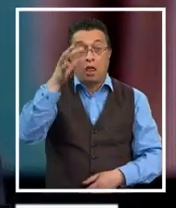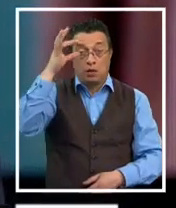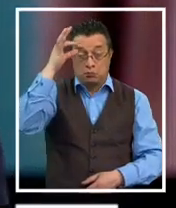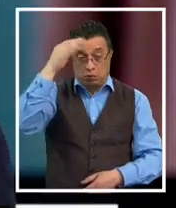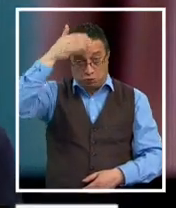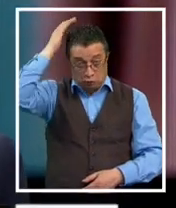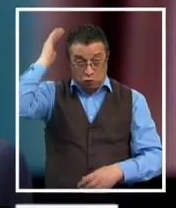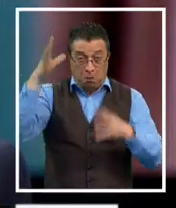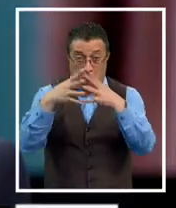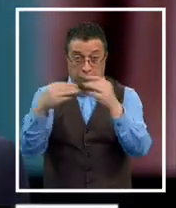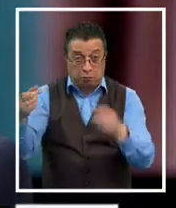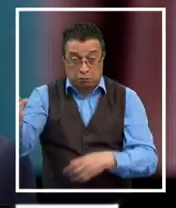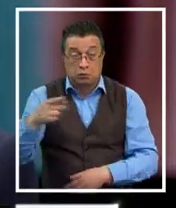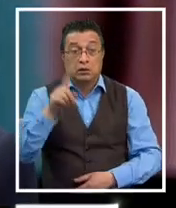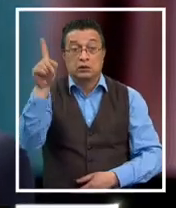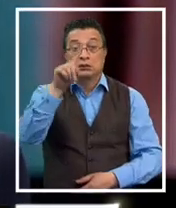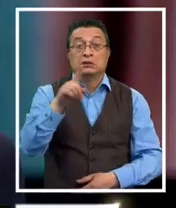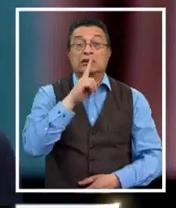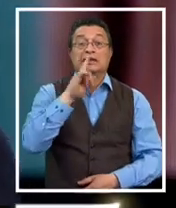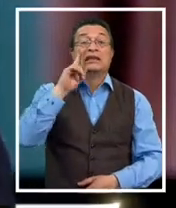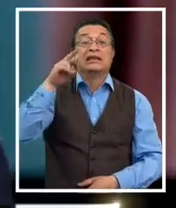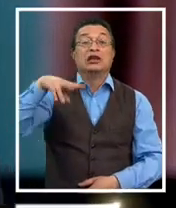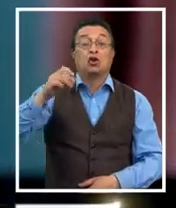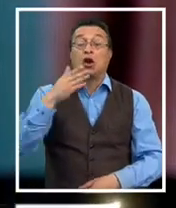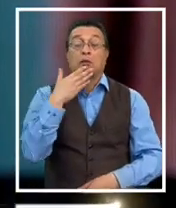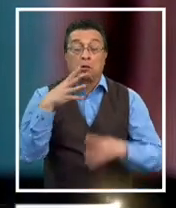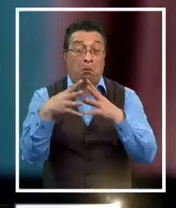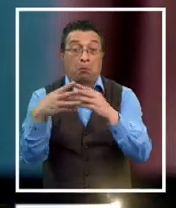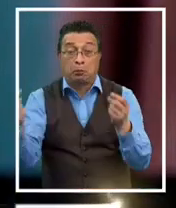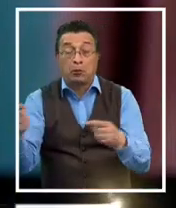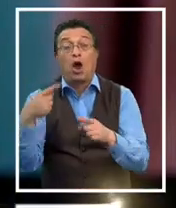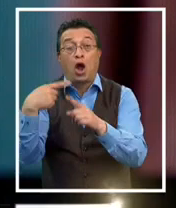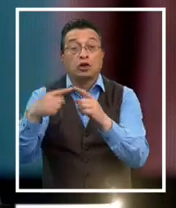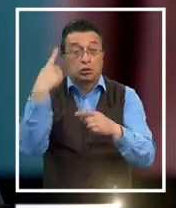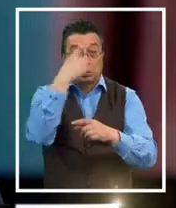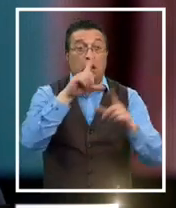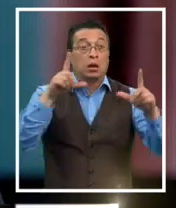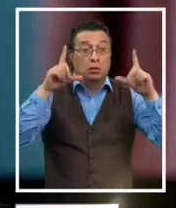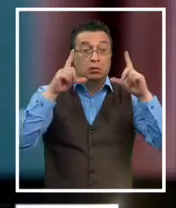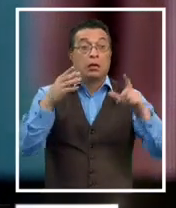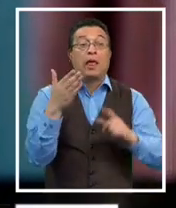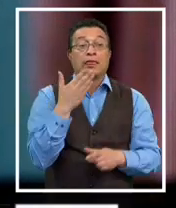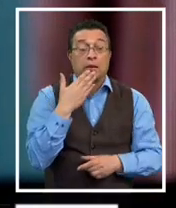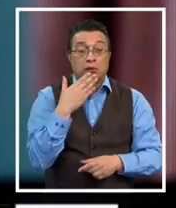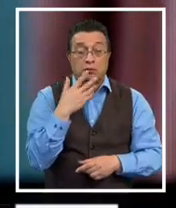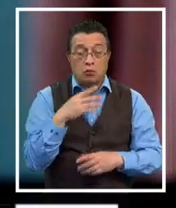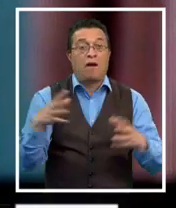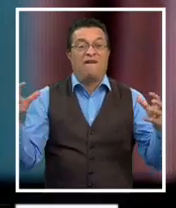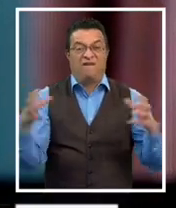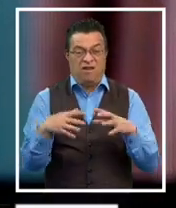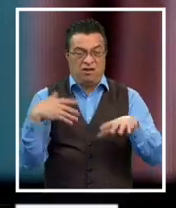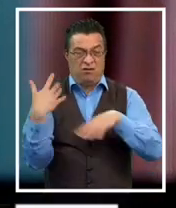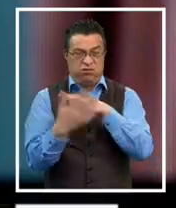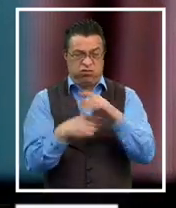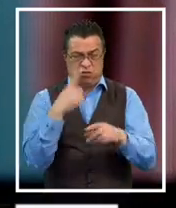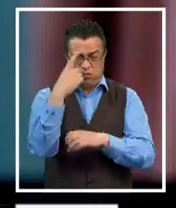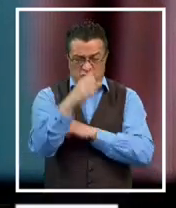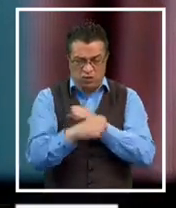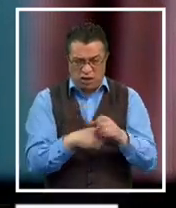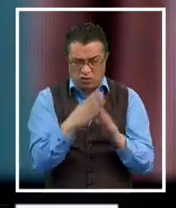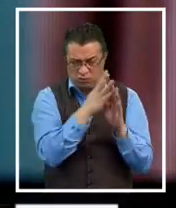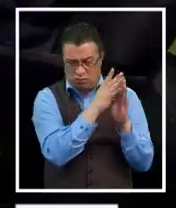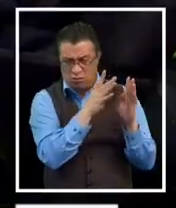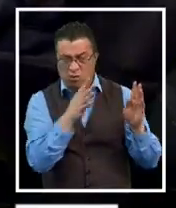yo no vi más a las 5 diciendo que era tu cantidad no vi más a una serie de otras personas que lo que hicieron fue violentar durante un año completo